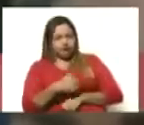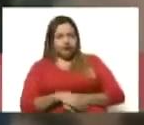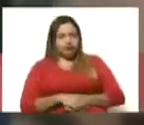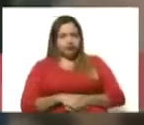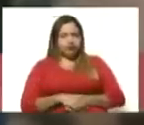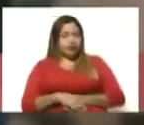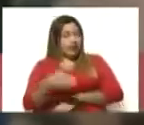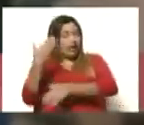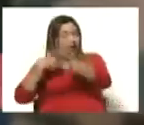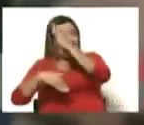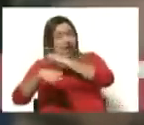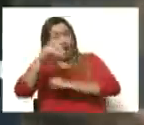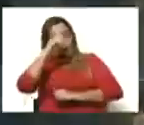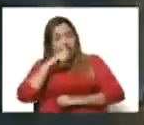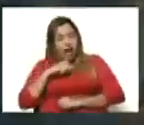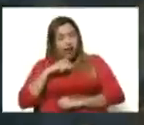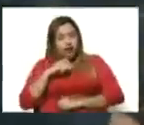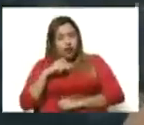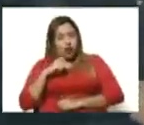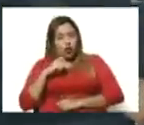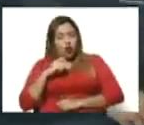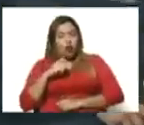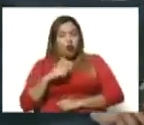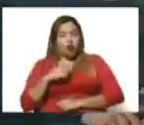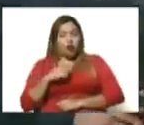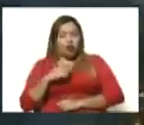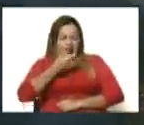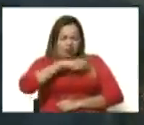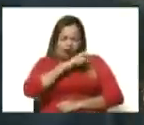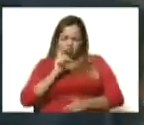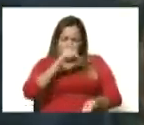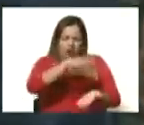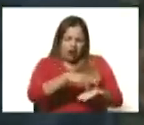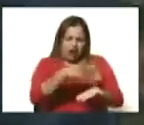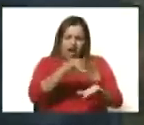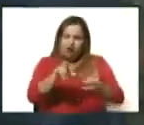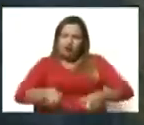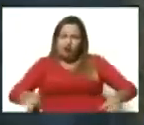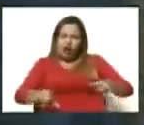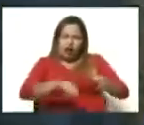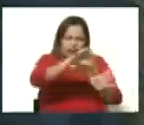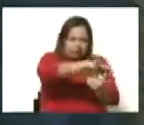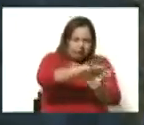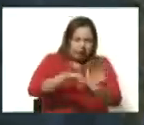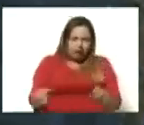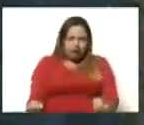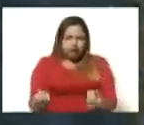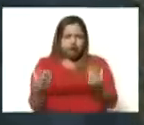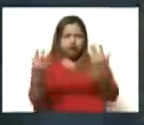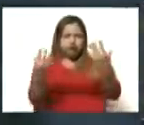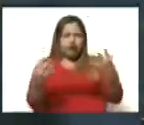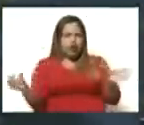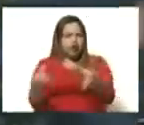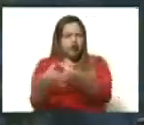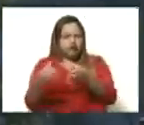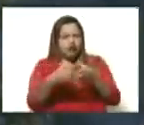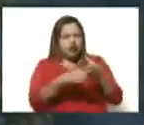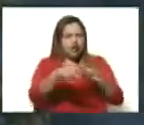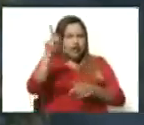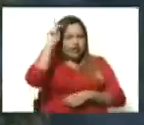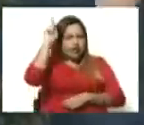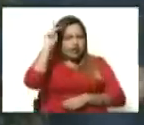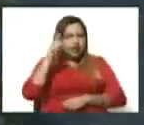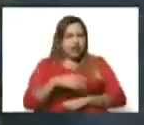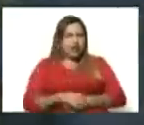colonia se formaron todas estas áreas, estaban sectores de plantación y las poblaciones, prácticamente las poblaciones indígenas